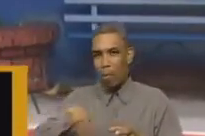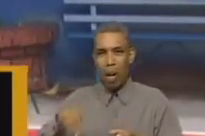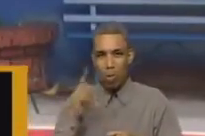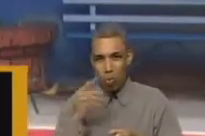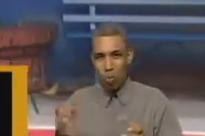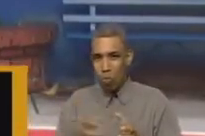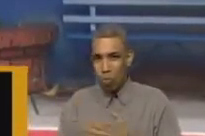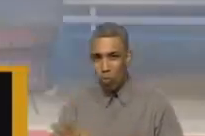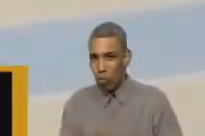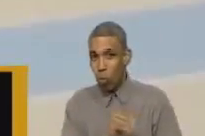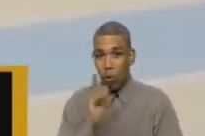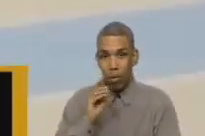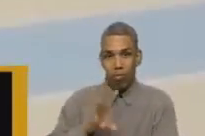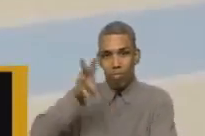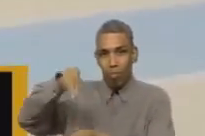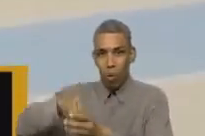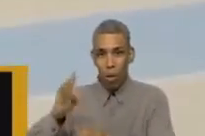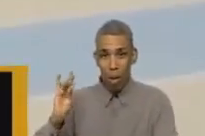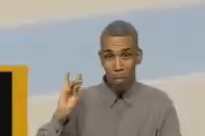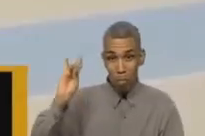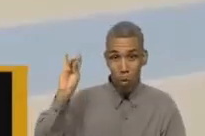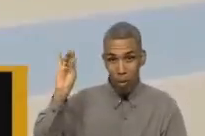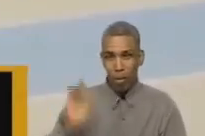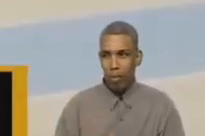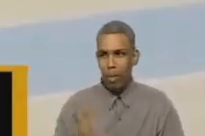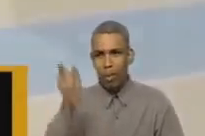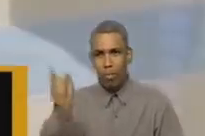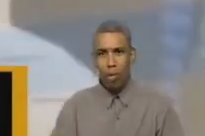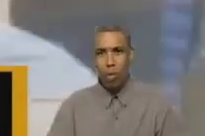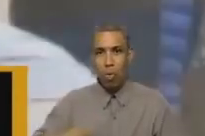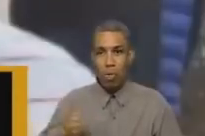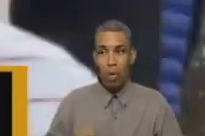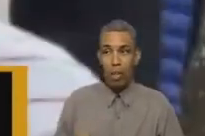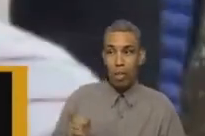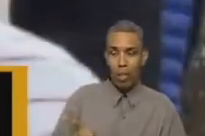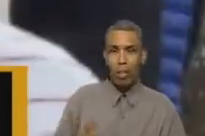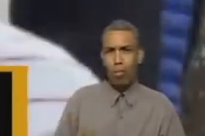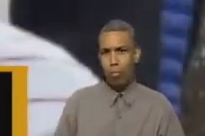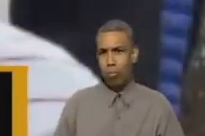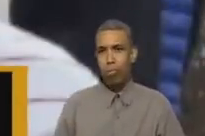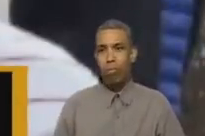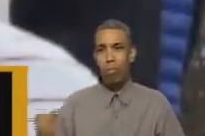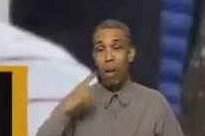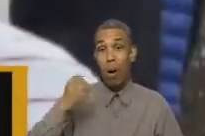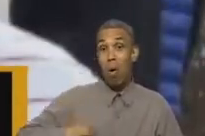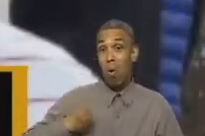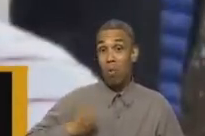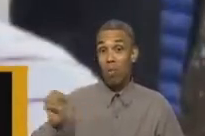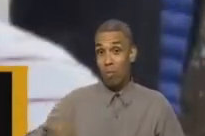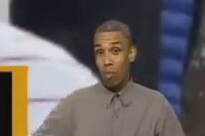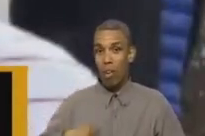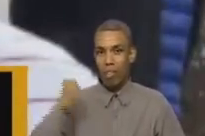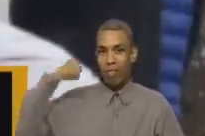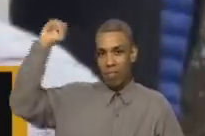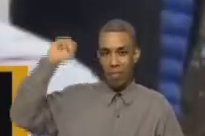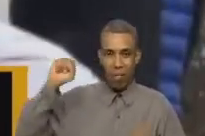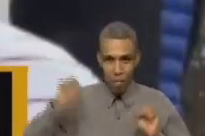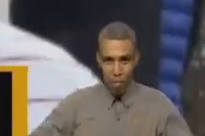Juegos Suramericanos Intercolegiados. Barranca Bermeja tiene su cuota en este torneo internacional de atletismo.